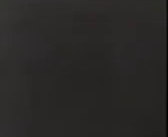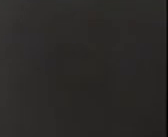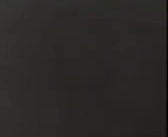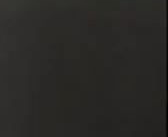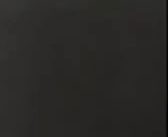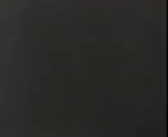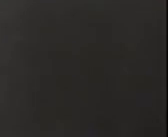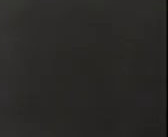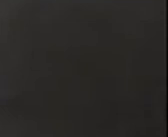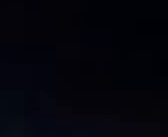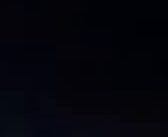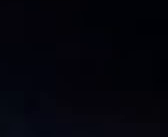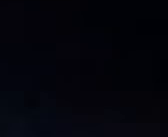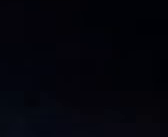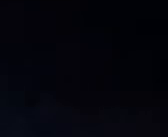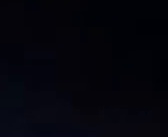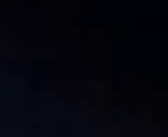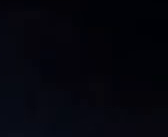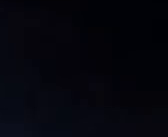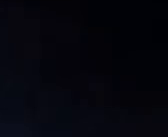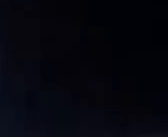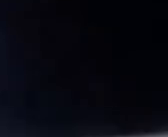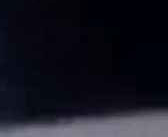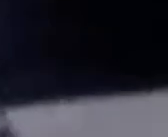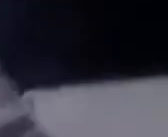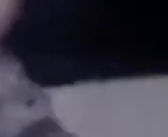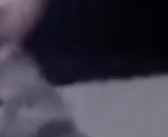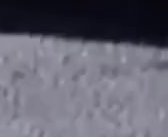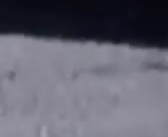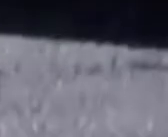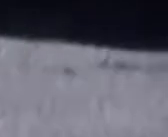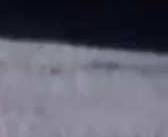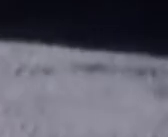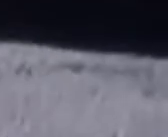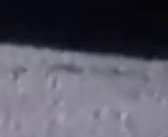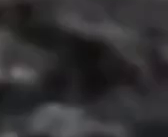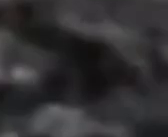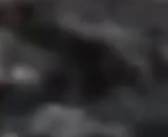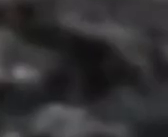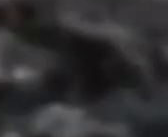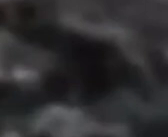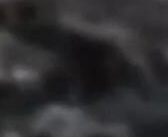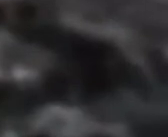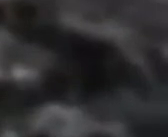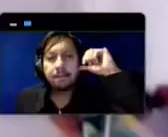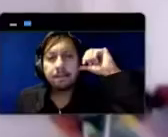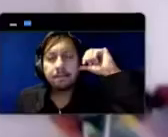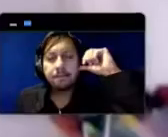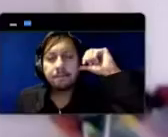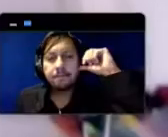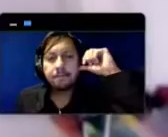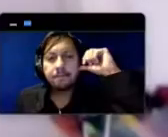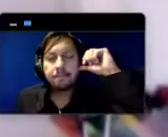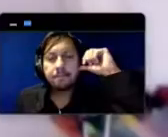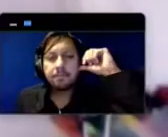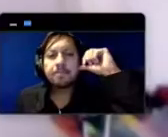en 2024, a pesar de la exigencia que esto impone. Se ha atrasado varias veces precisamente por la dificultad de repetir la